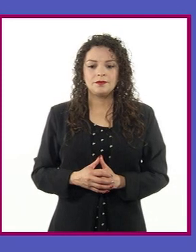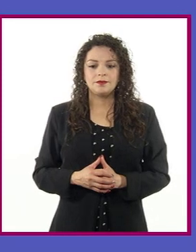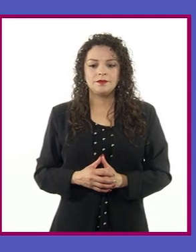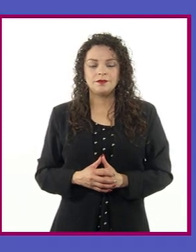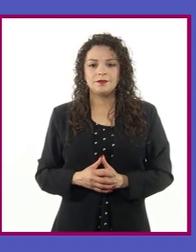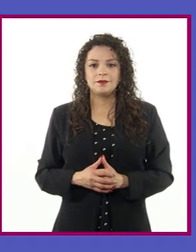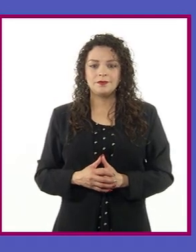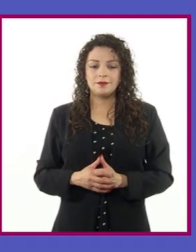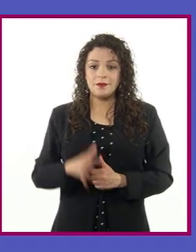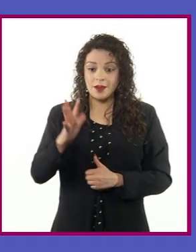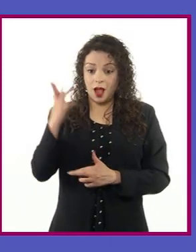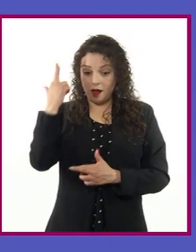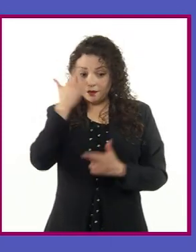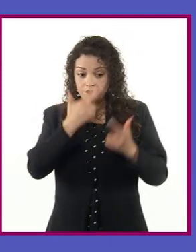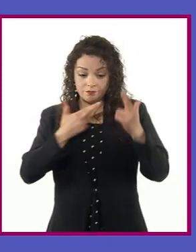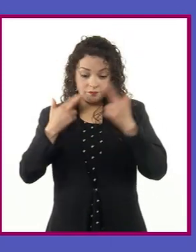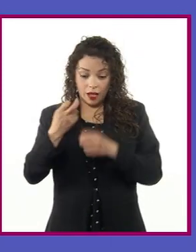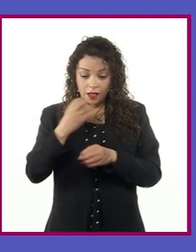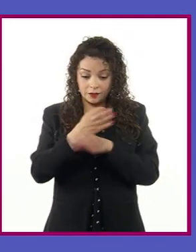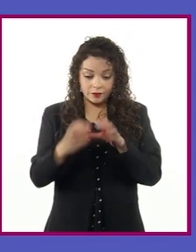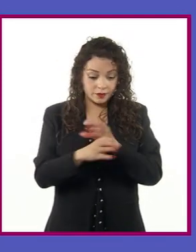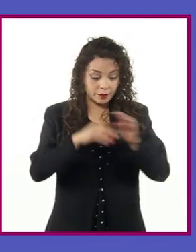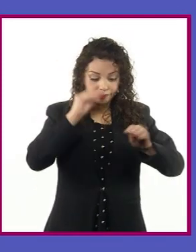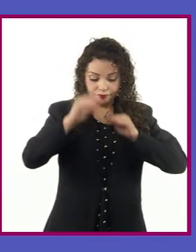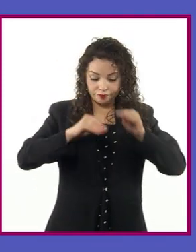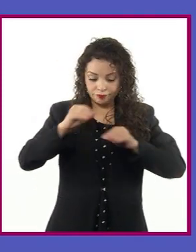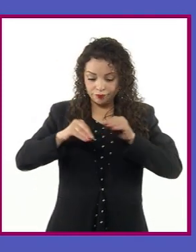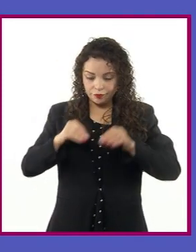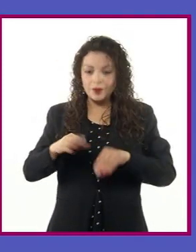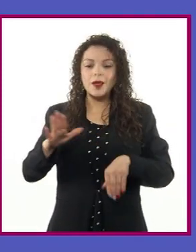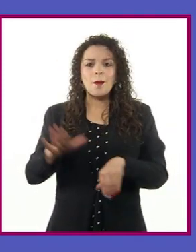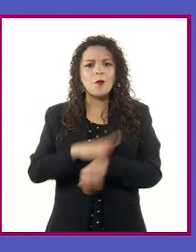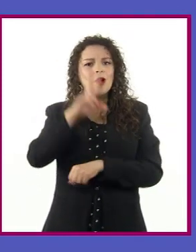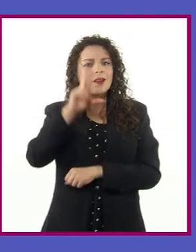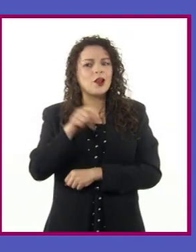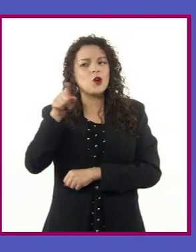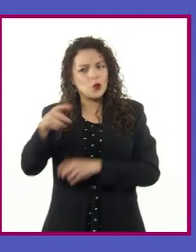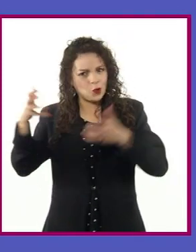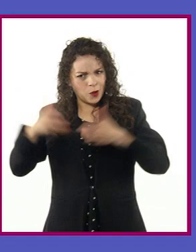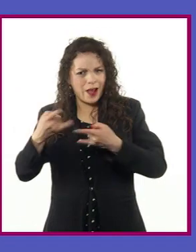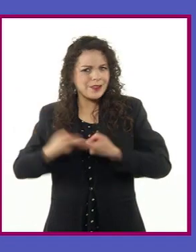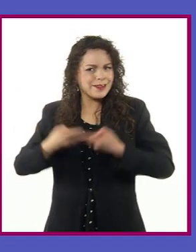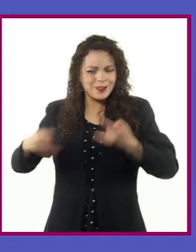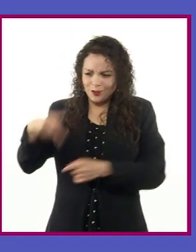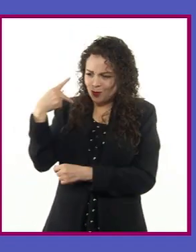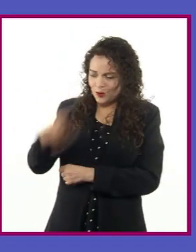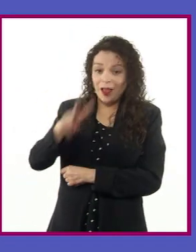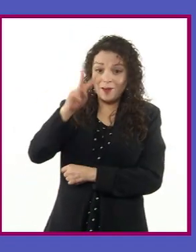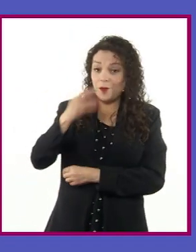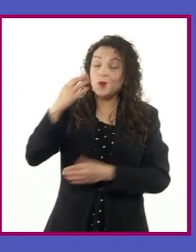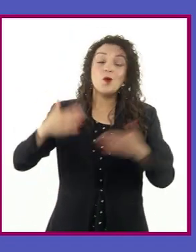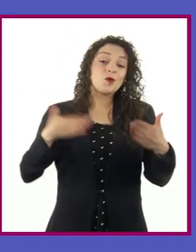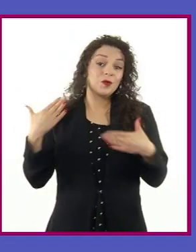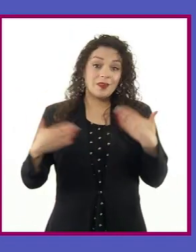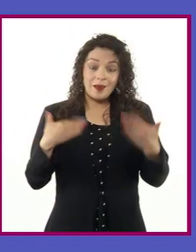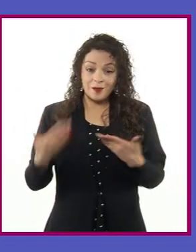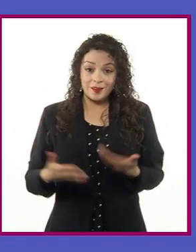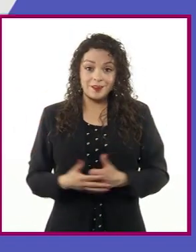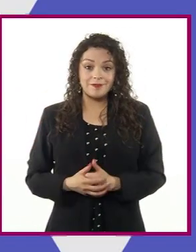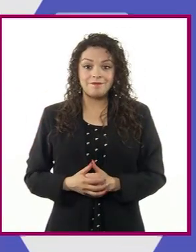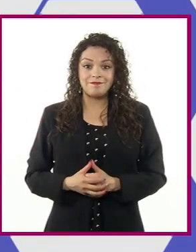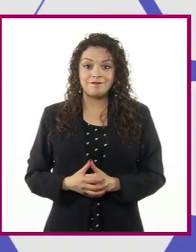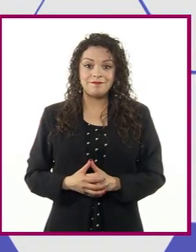Ya con el análisis de estos elementos, ¿por qué no elaborar su propia historieta? Se van a divertir.